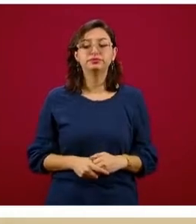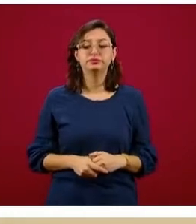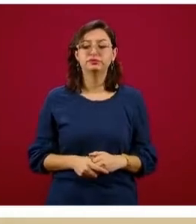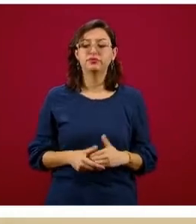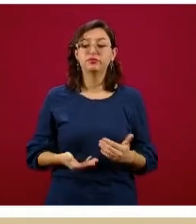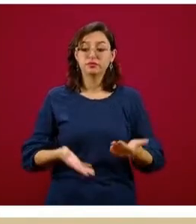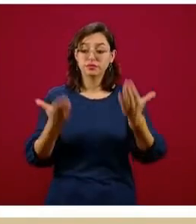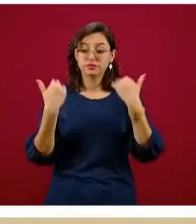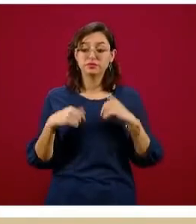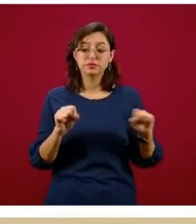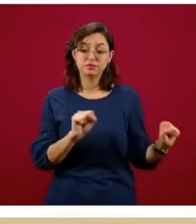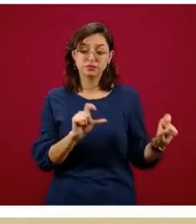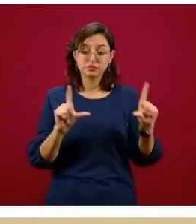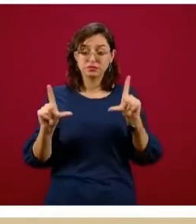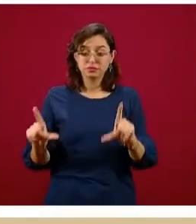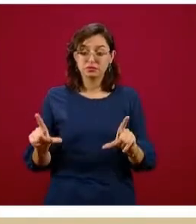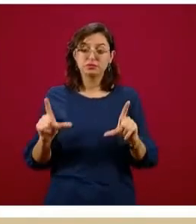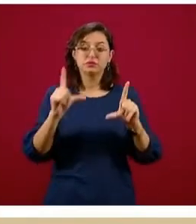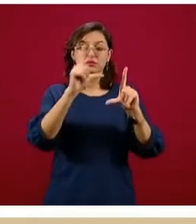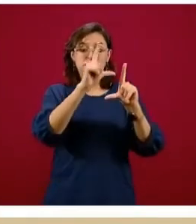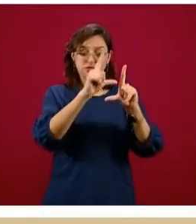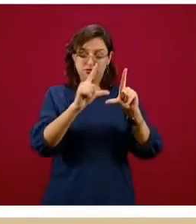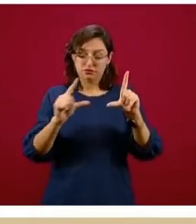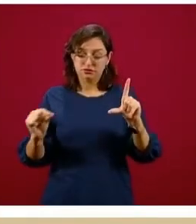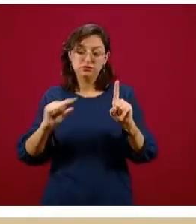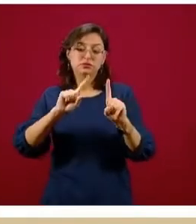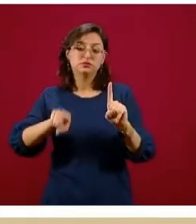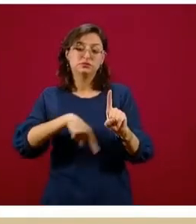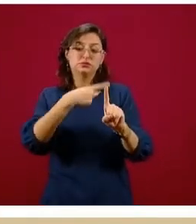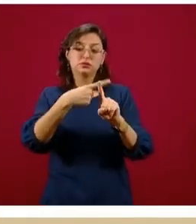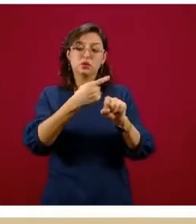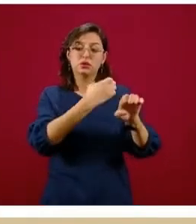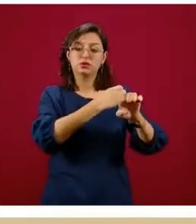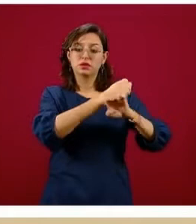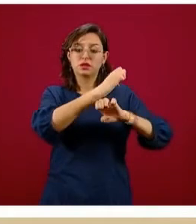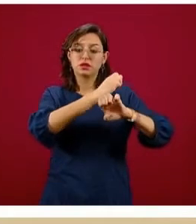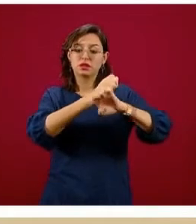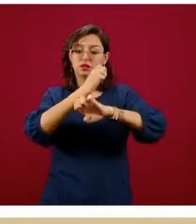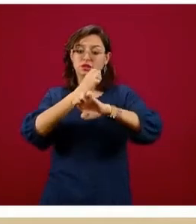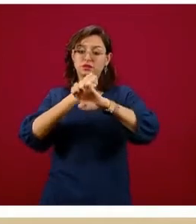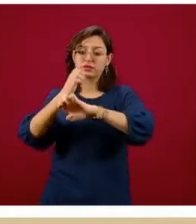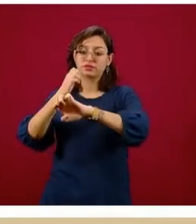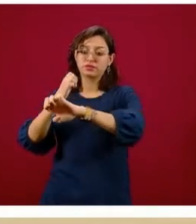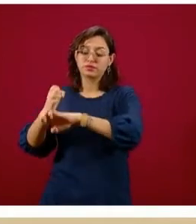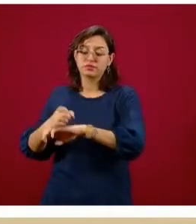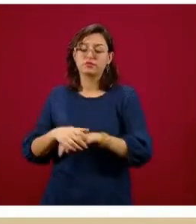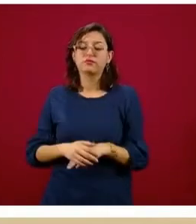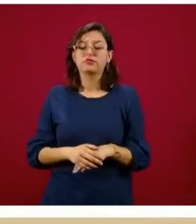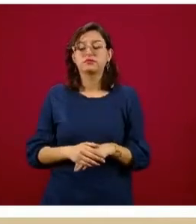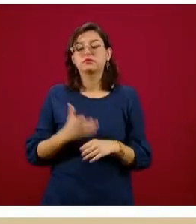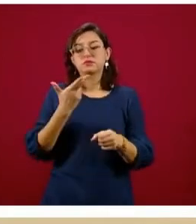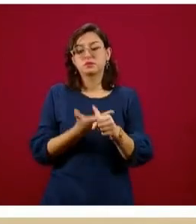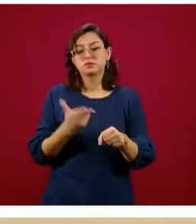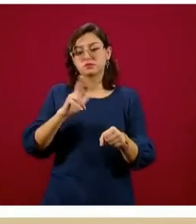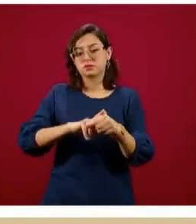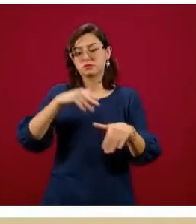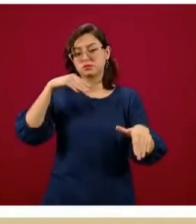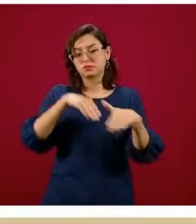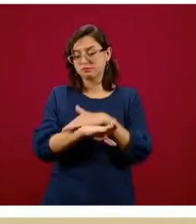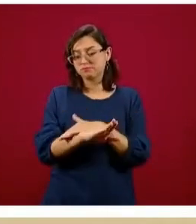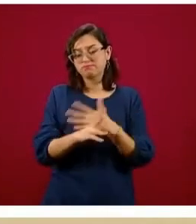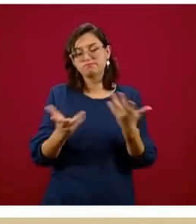siguiente diapositiva las veremos ahora distribuidas por la entidad federativa en donde recibían la atención médica y